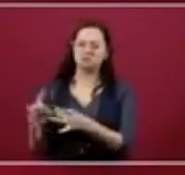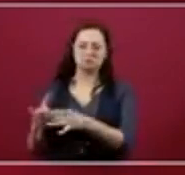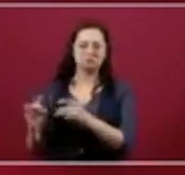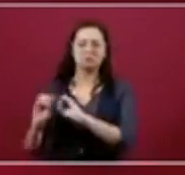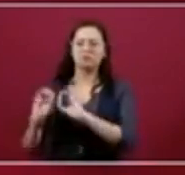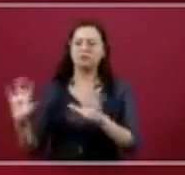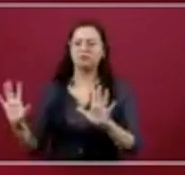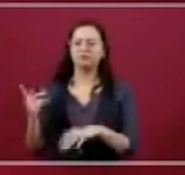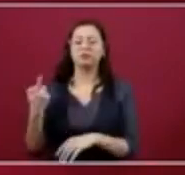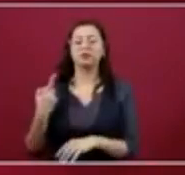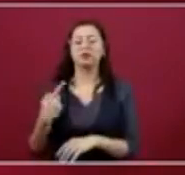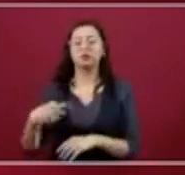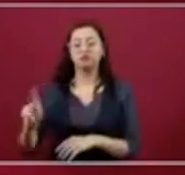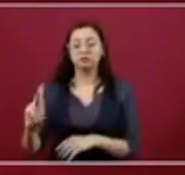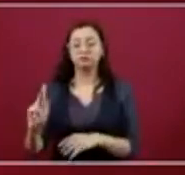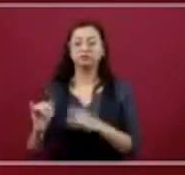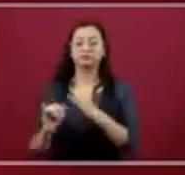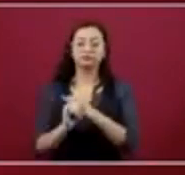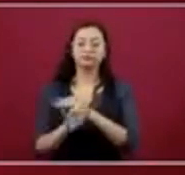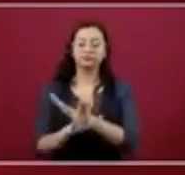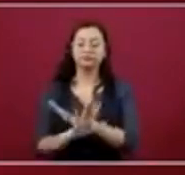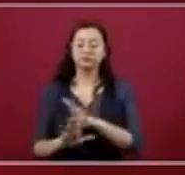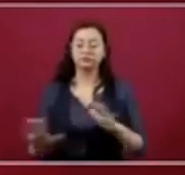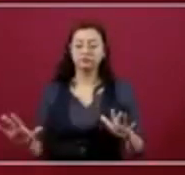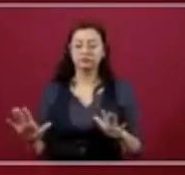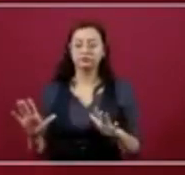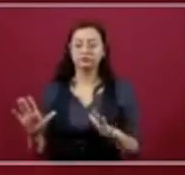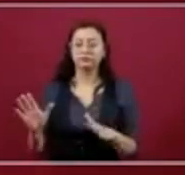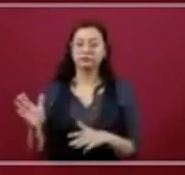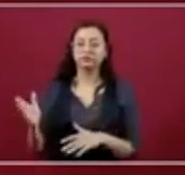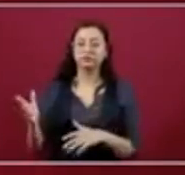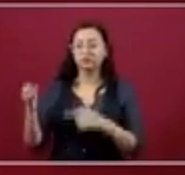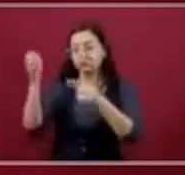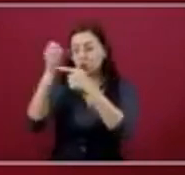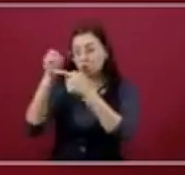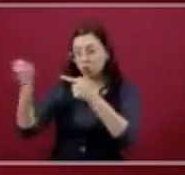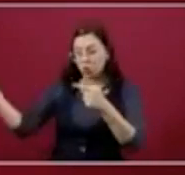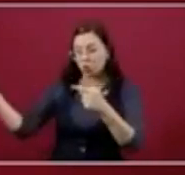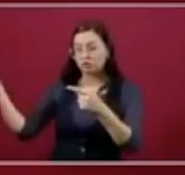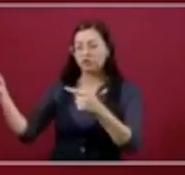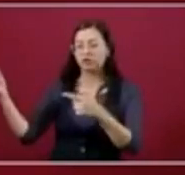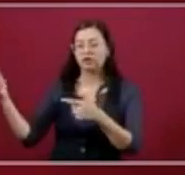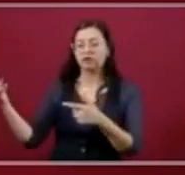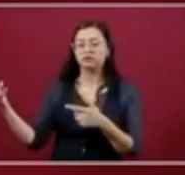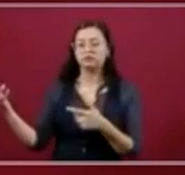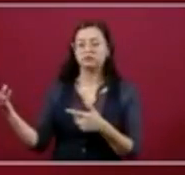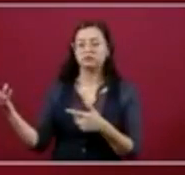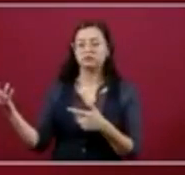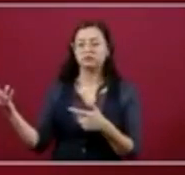información, la mayoría, está organizada de una manera que